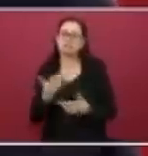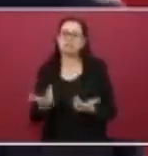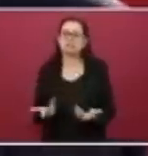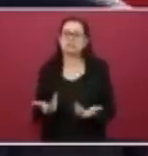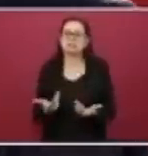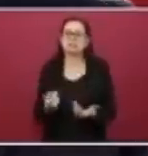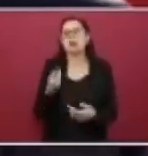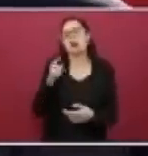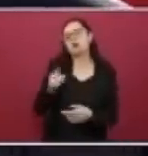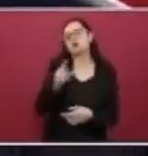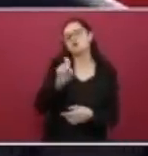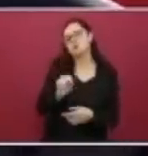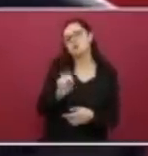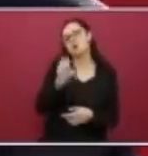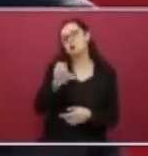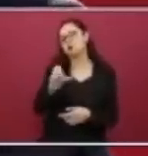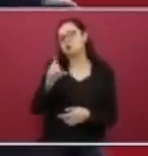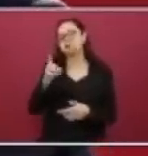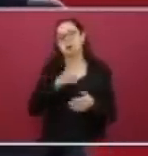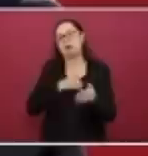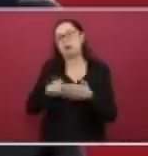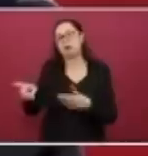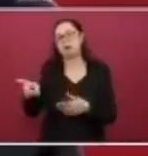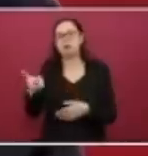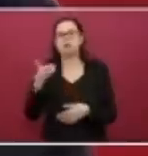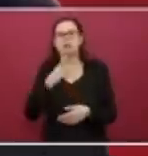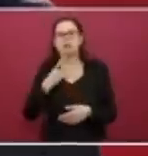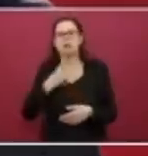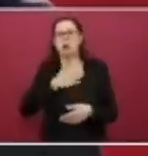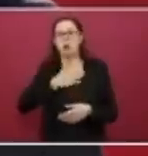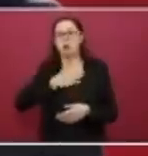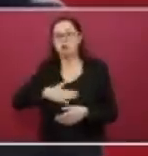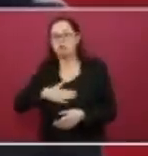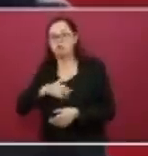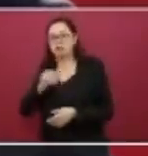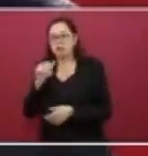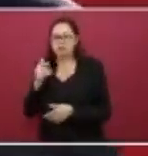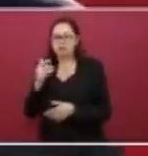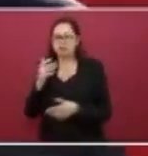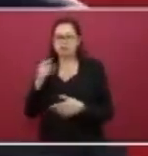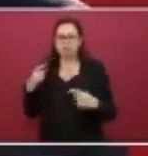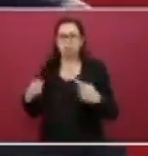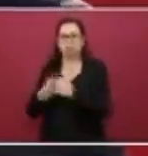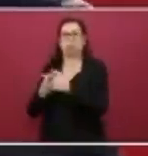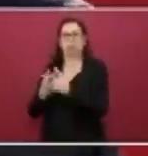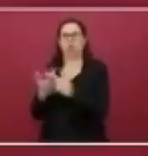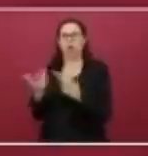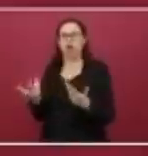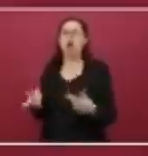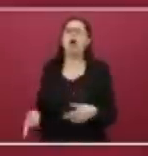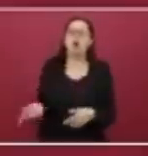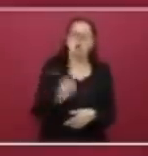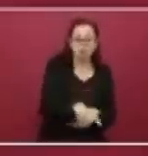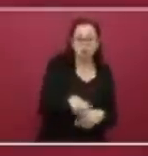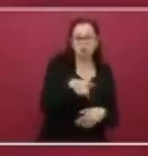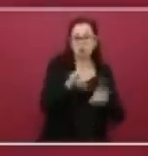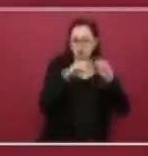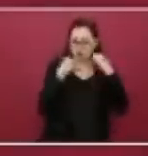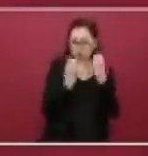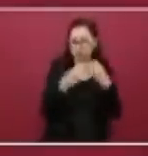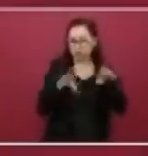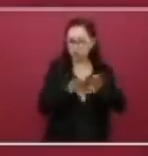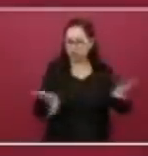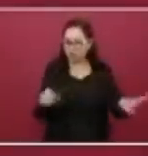corte del derecho o cosa por el estilo pero no de justicia entonces una organización que se dice democrática